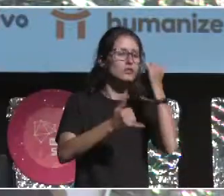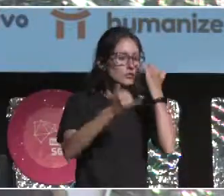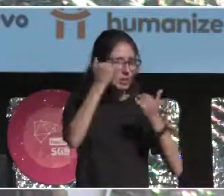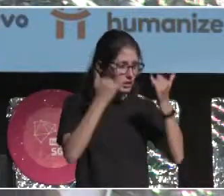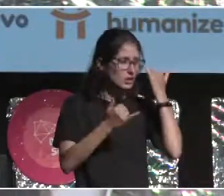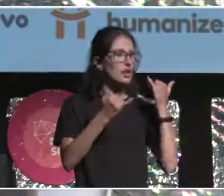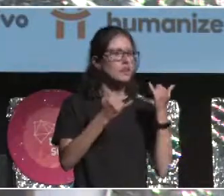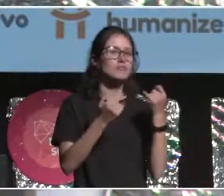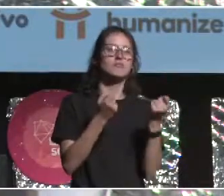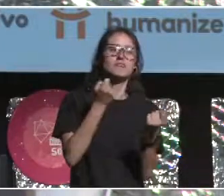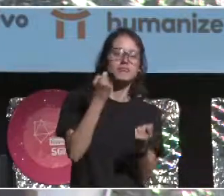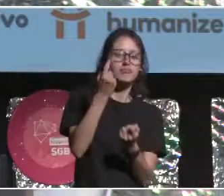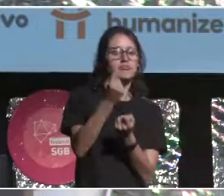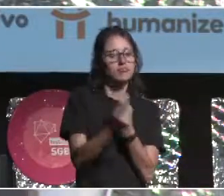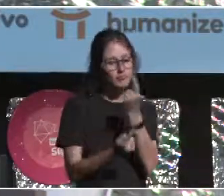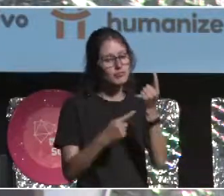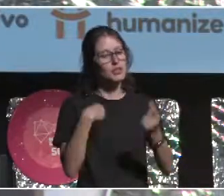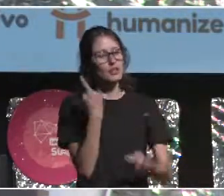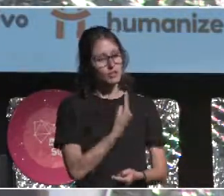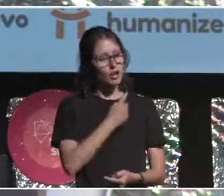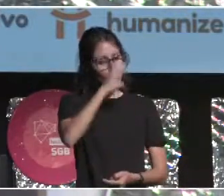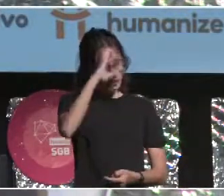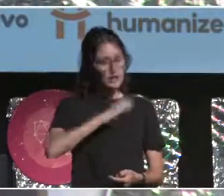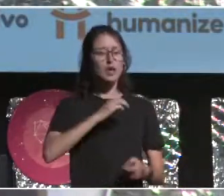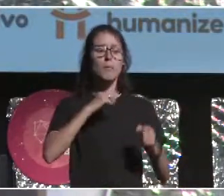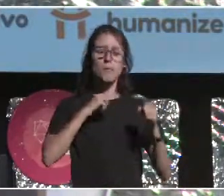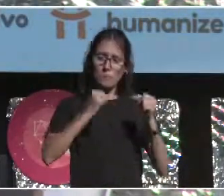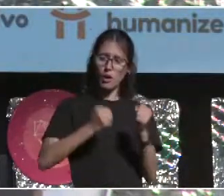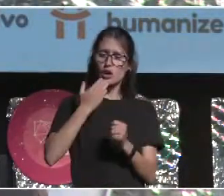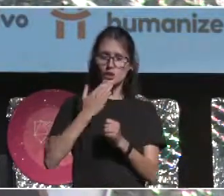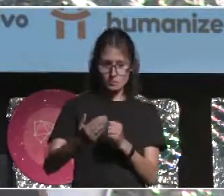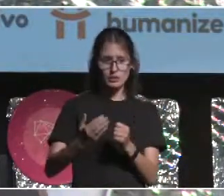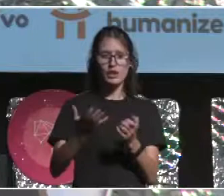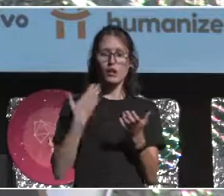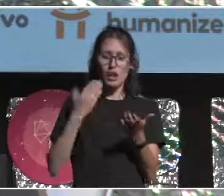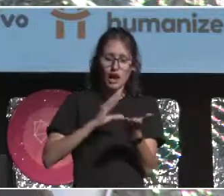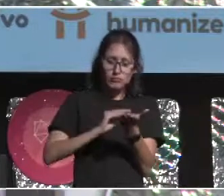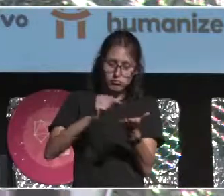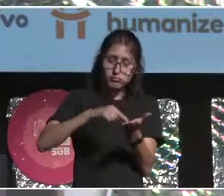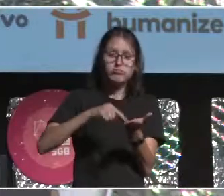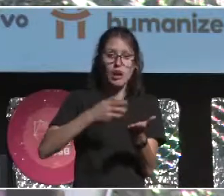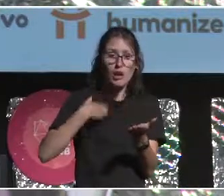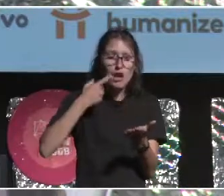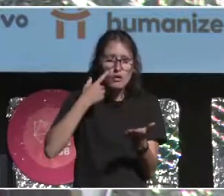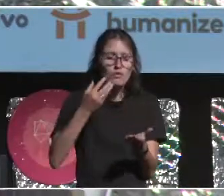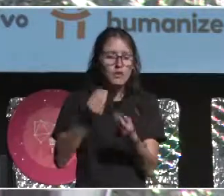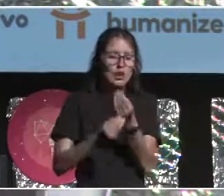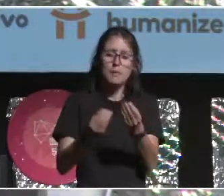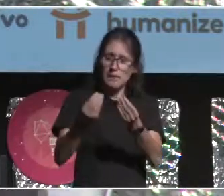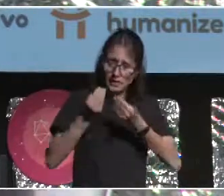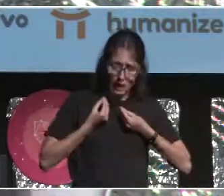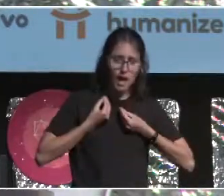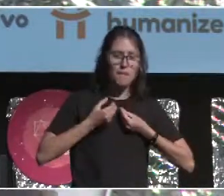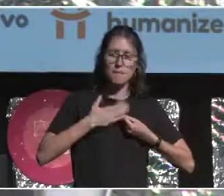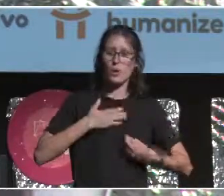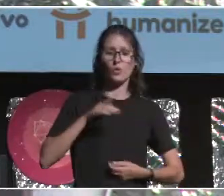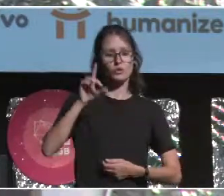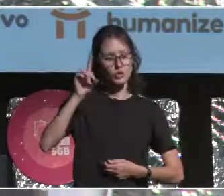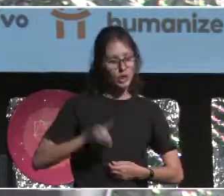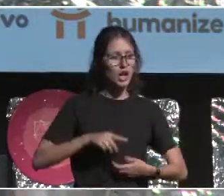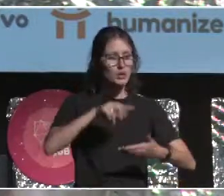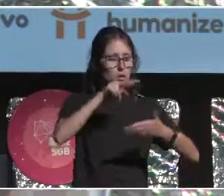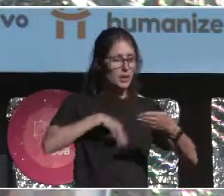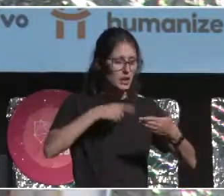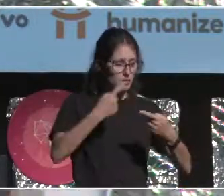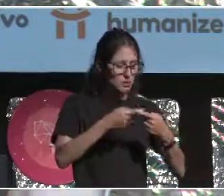que eventualmente se tienen, no sabemos utilizarlos, por un lado porque no tenemos las capacidades. No todo el mundo, y hago la pregunta